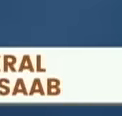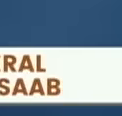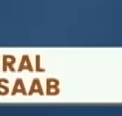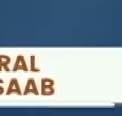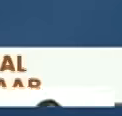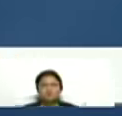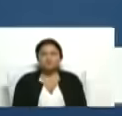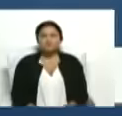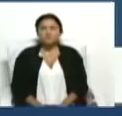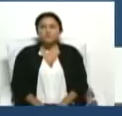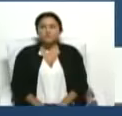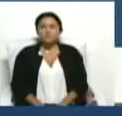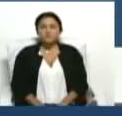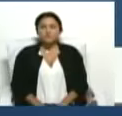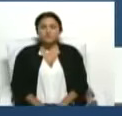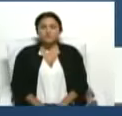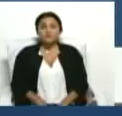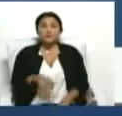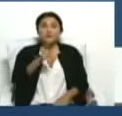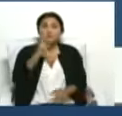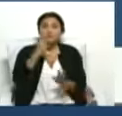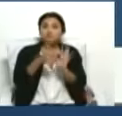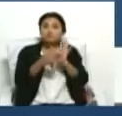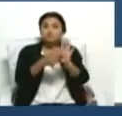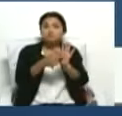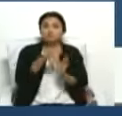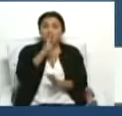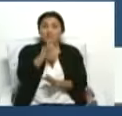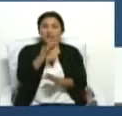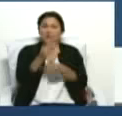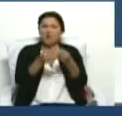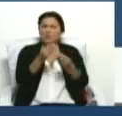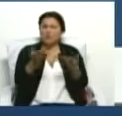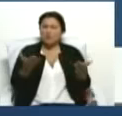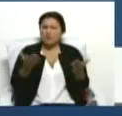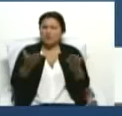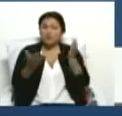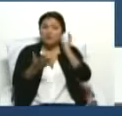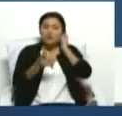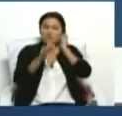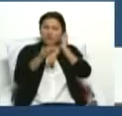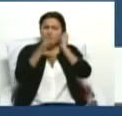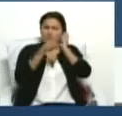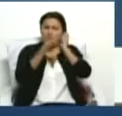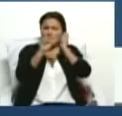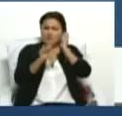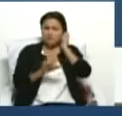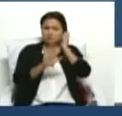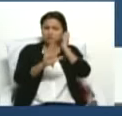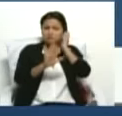señores, de manera directa. ¿De qué manera? Bueno, ya se los voy a explicar.